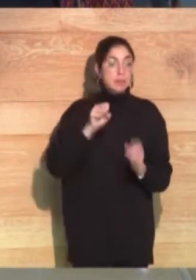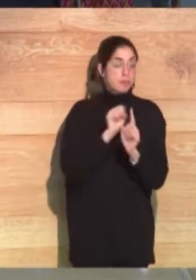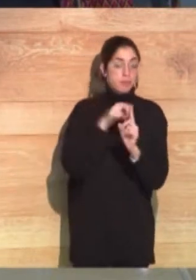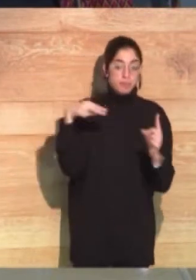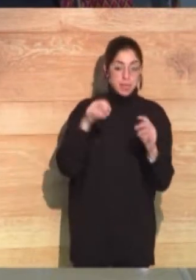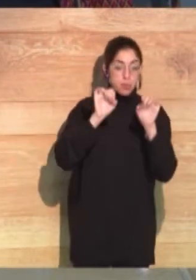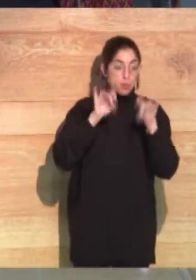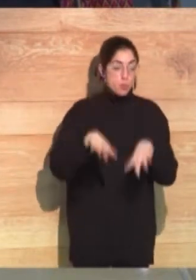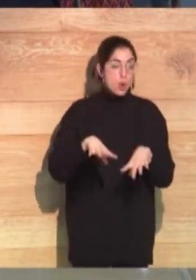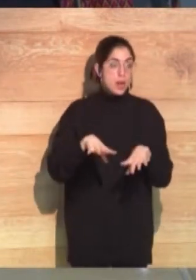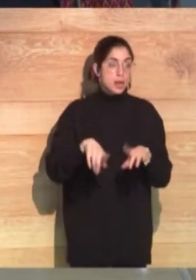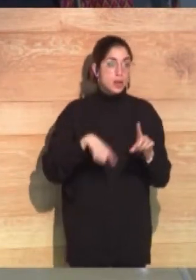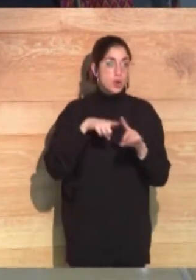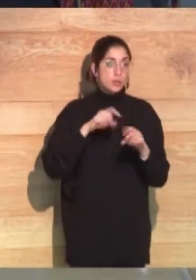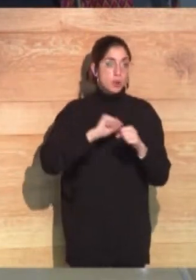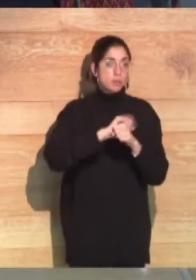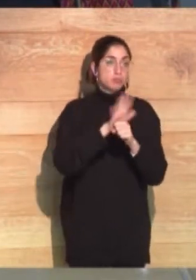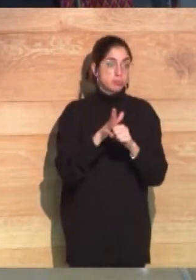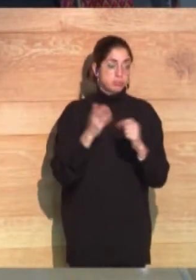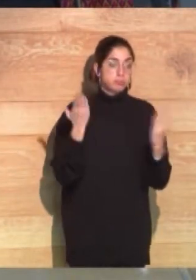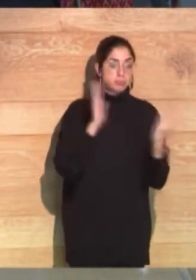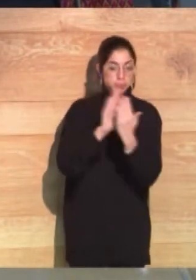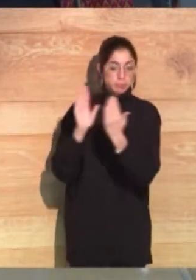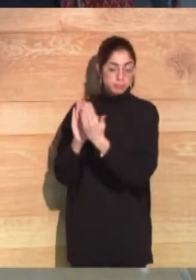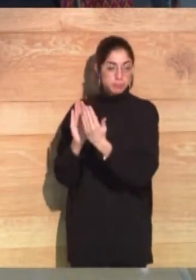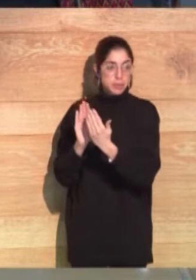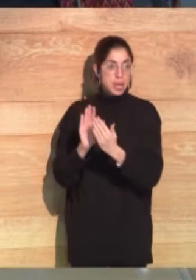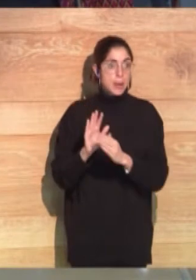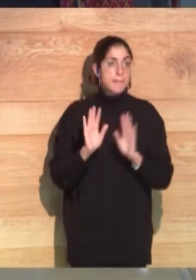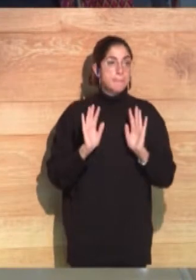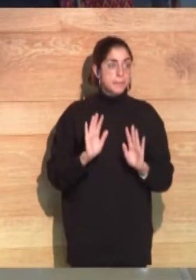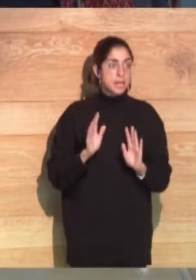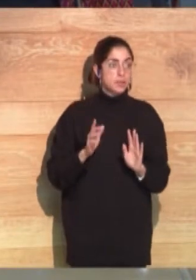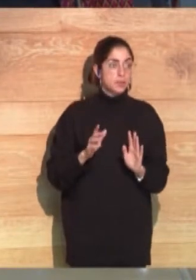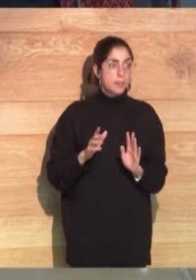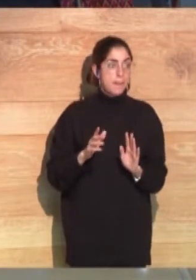COVID-19 en estos tiempos. Sin embargo, la fascinación